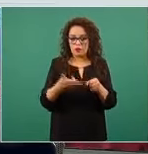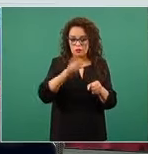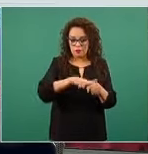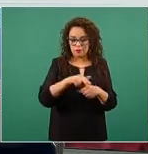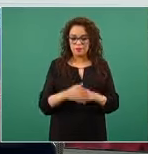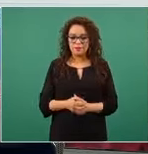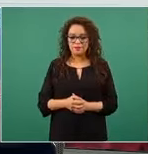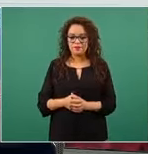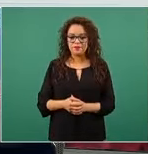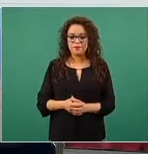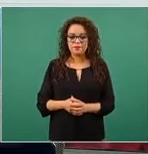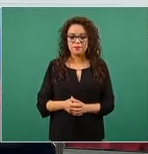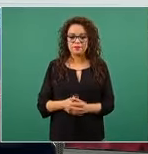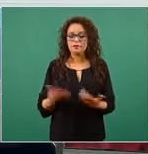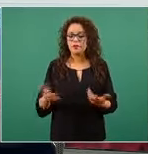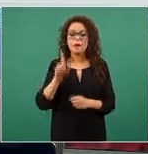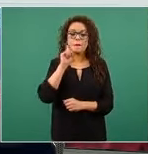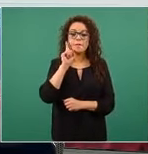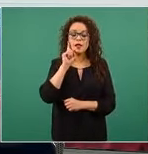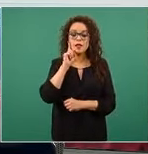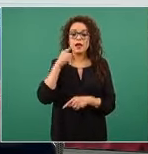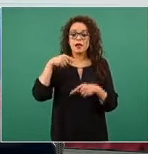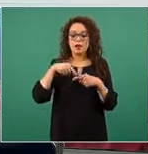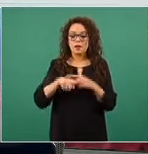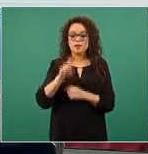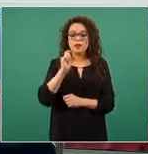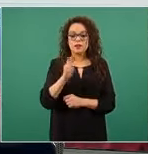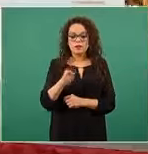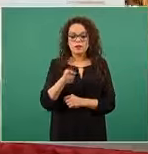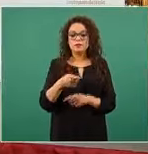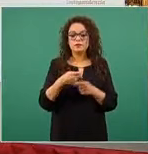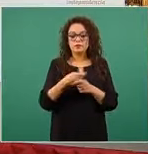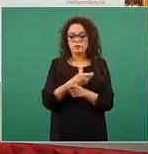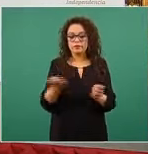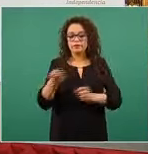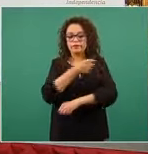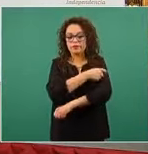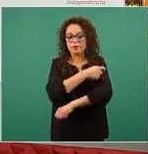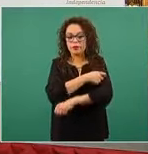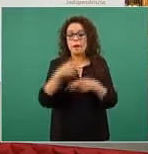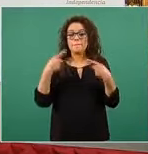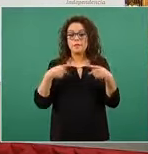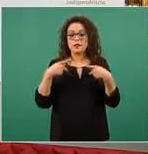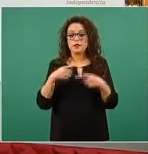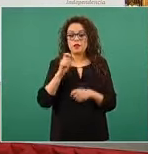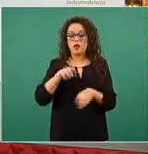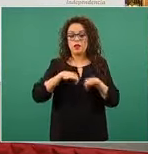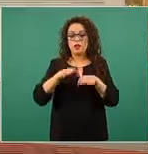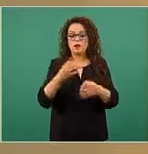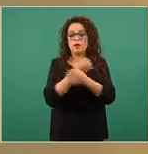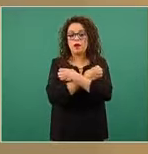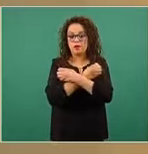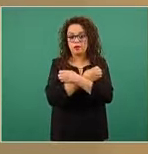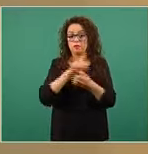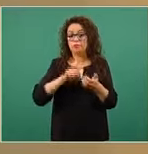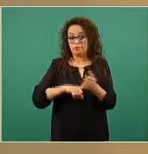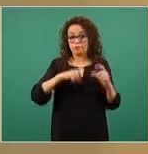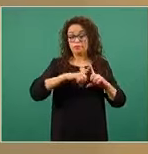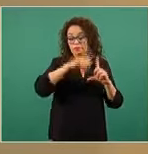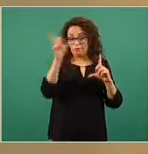próximos, mañana daremos el arranque a iniciar la vacunación a personal educativo nacional. Poco más de